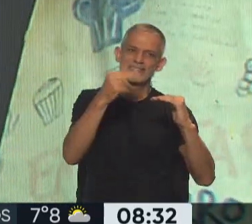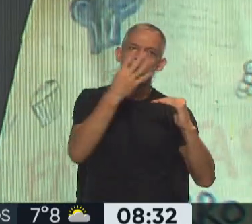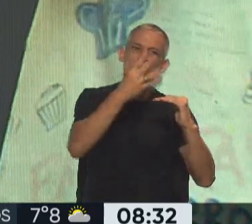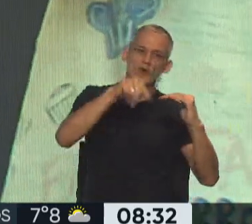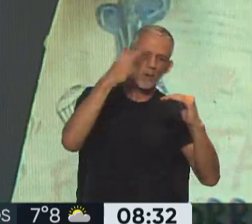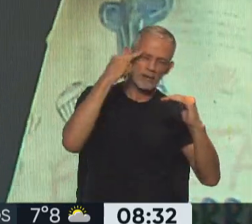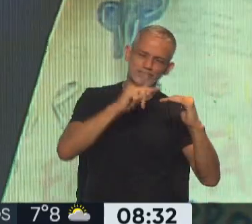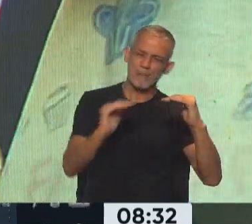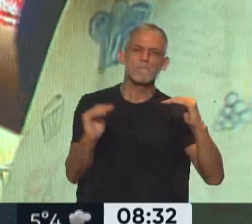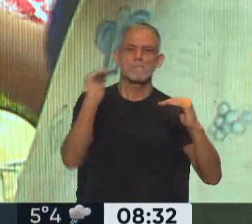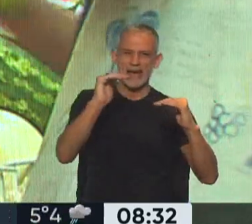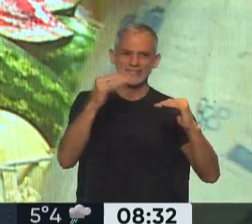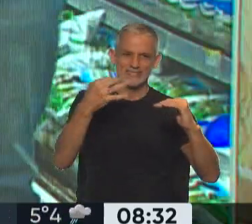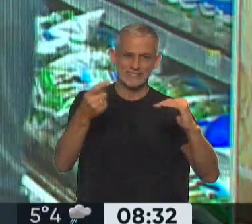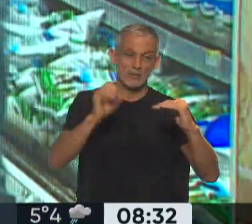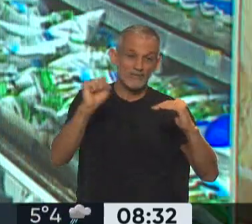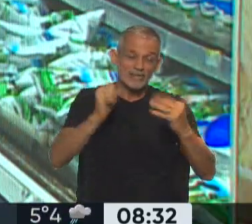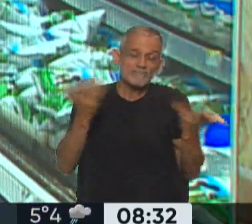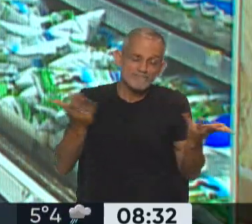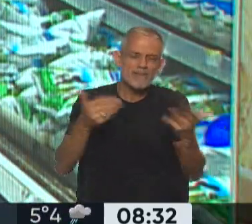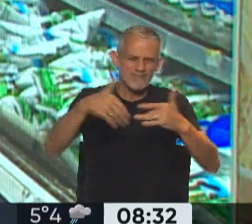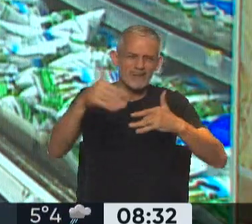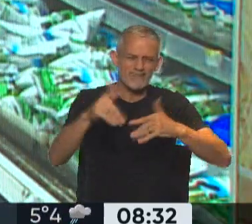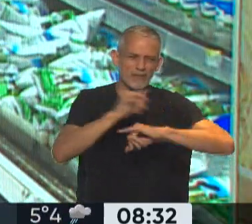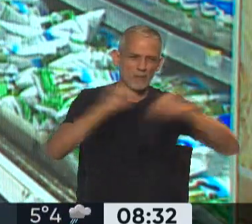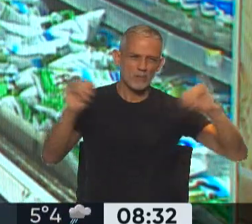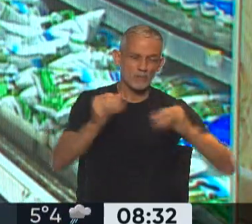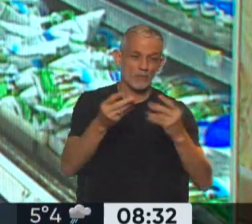al 4,9%. Lo vamos a saber dentro de muy poquito cuando termine el mes.